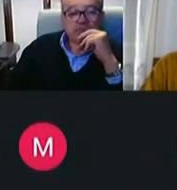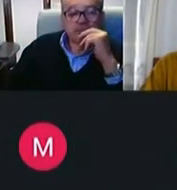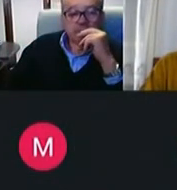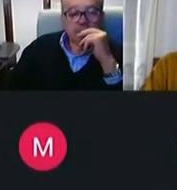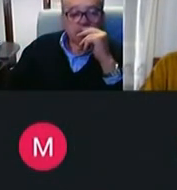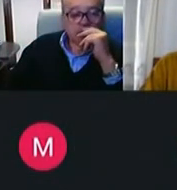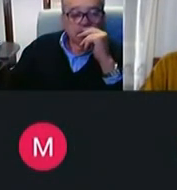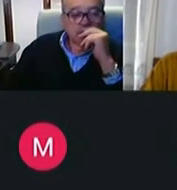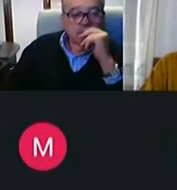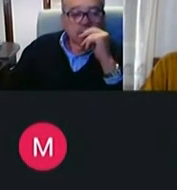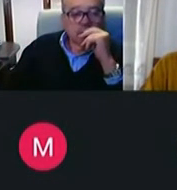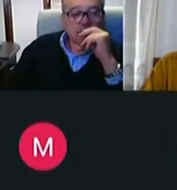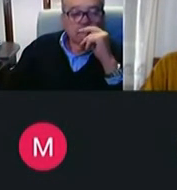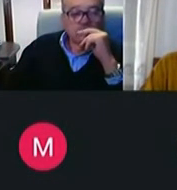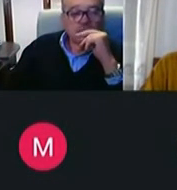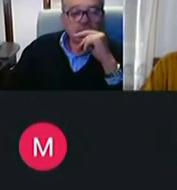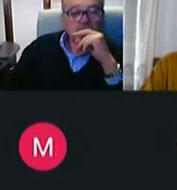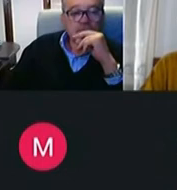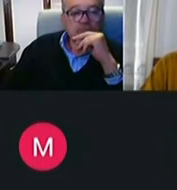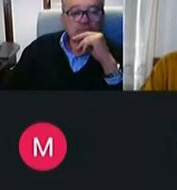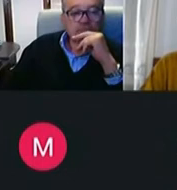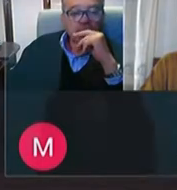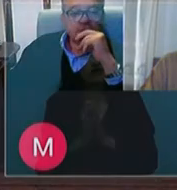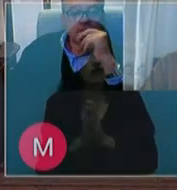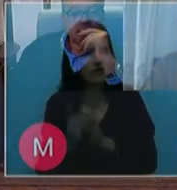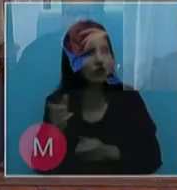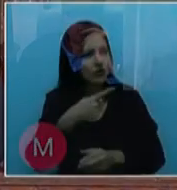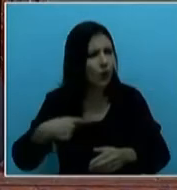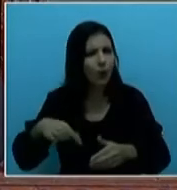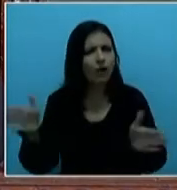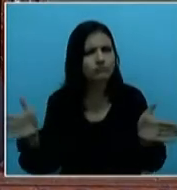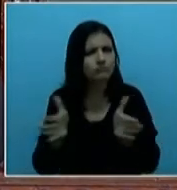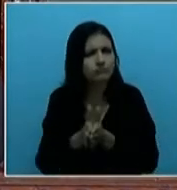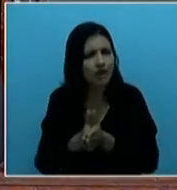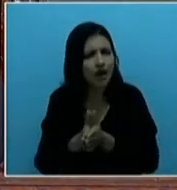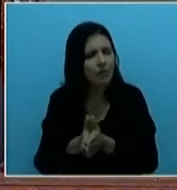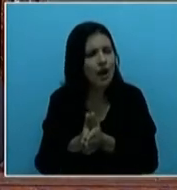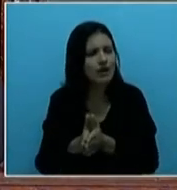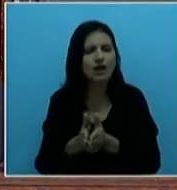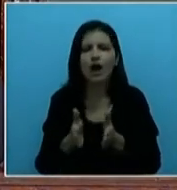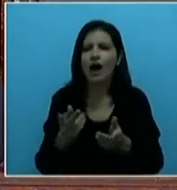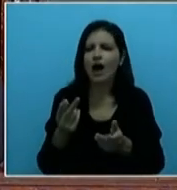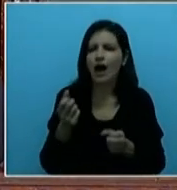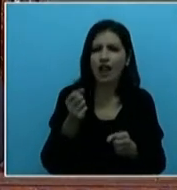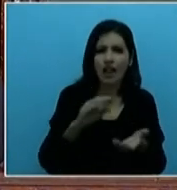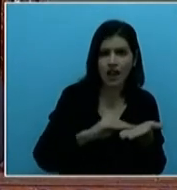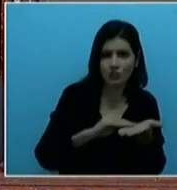por eso les pido nuevamente que nos acompañen esta cámara de diputados- acompaña el senado